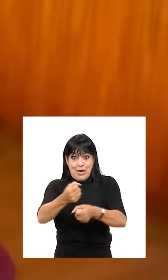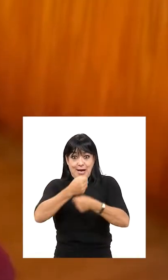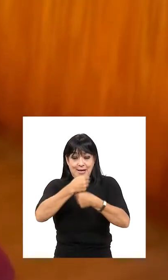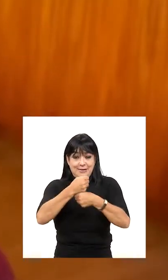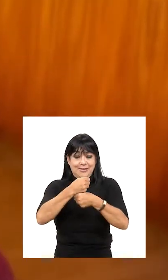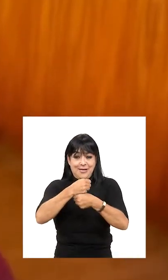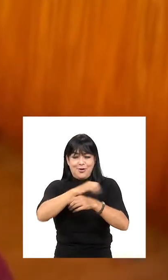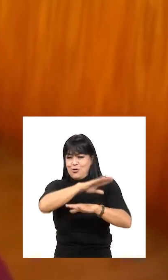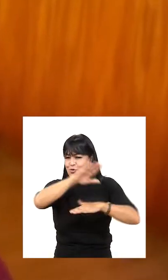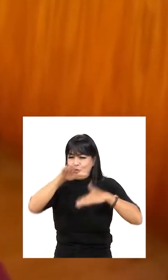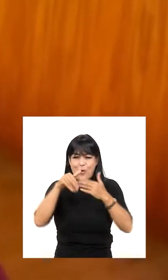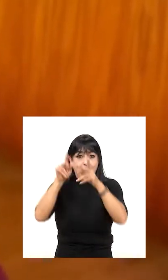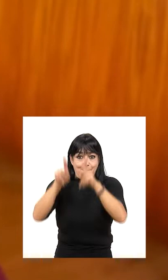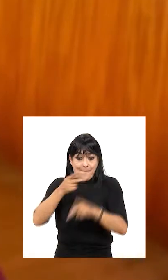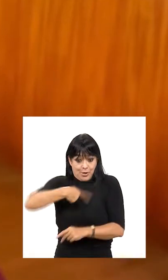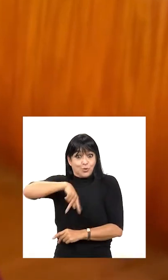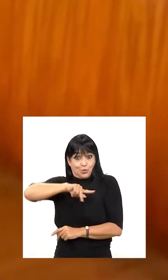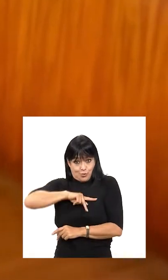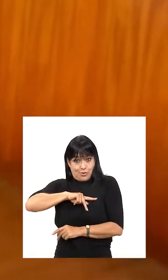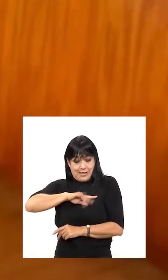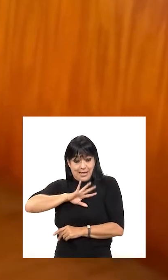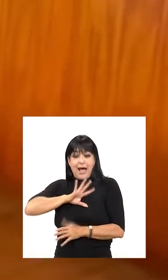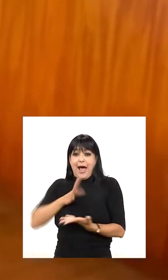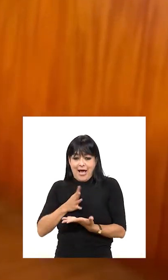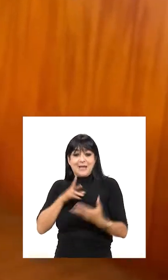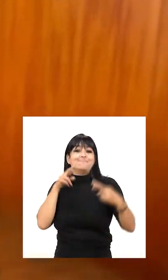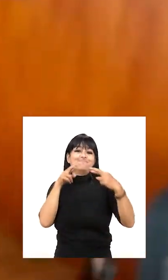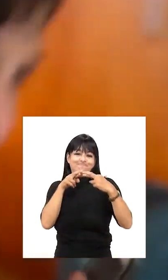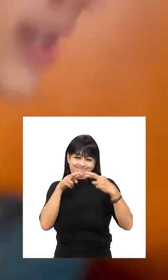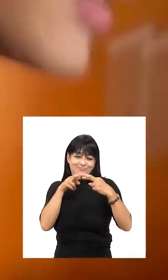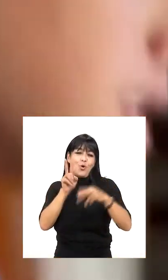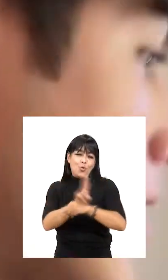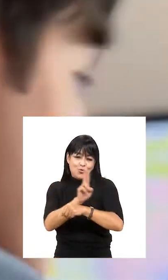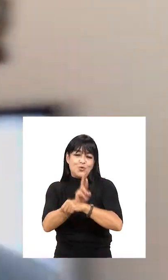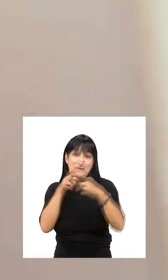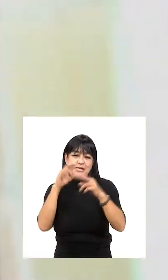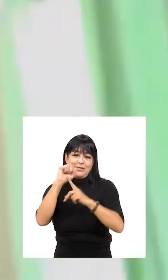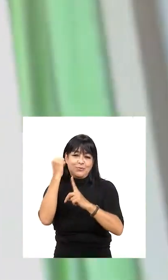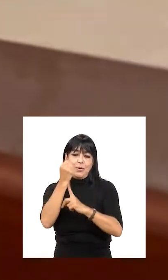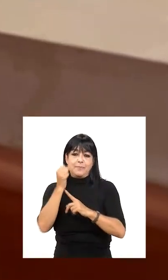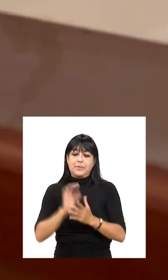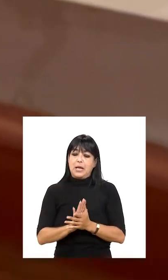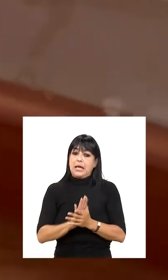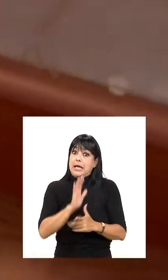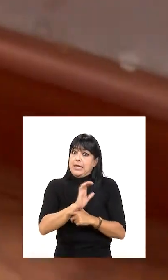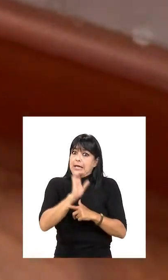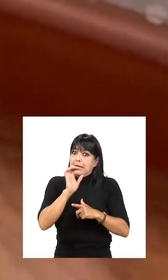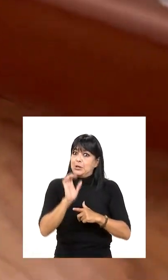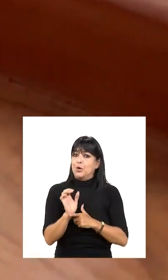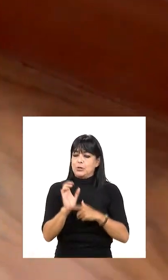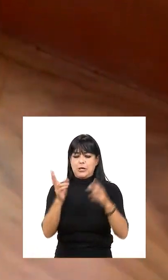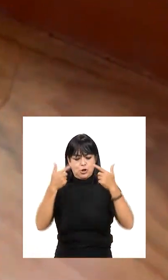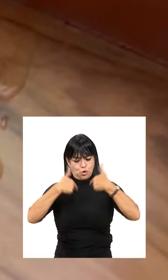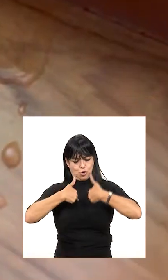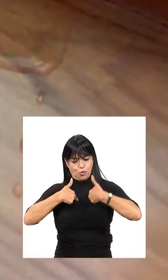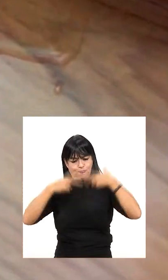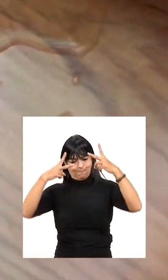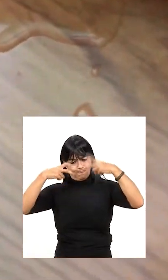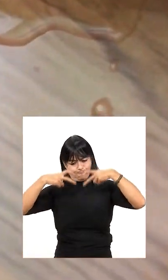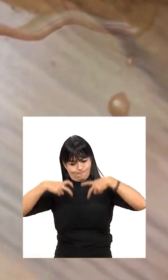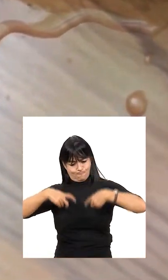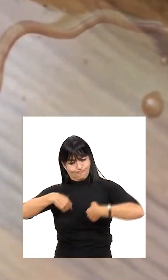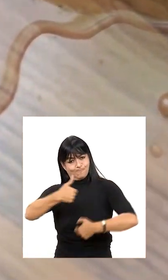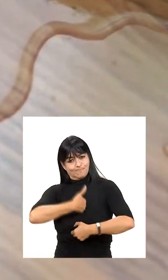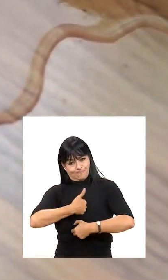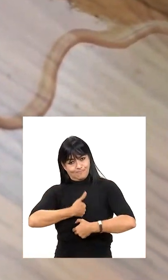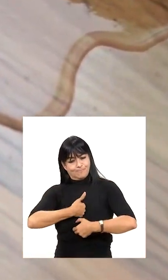que desarrollo y la mayoría de las personales involucran a las redes sociales. Dentro del autoanálisis